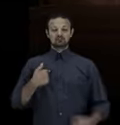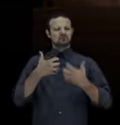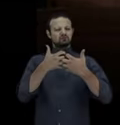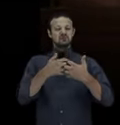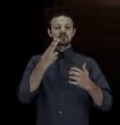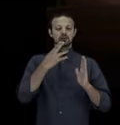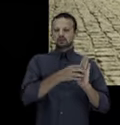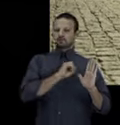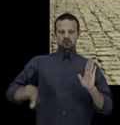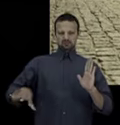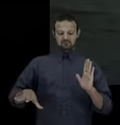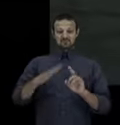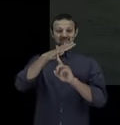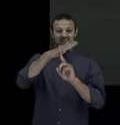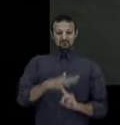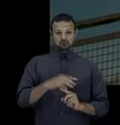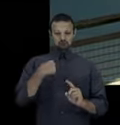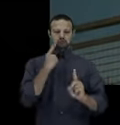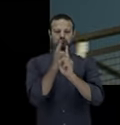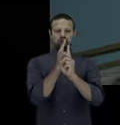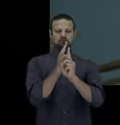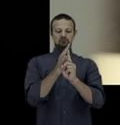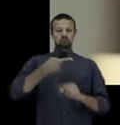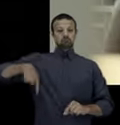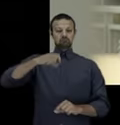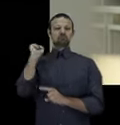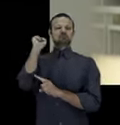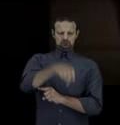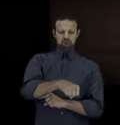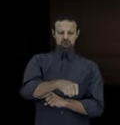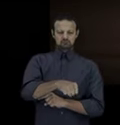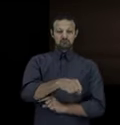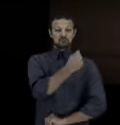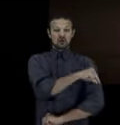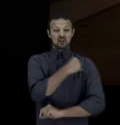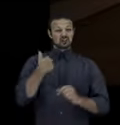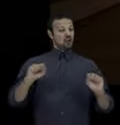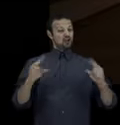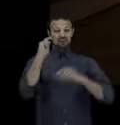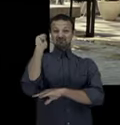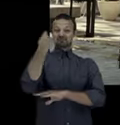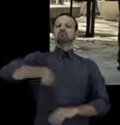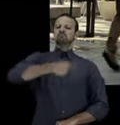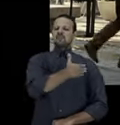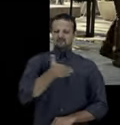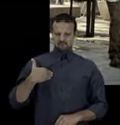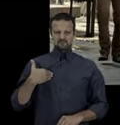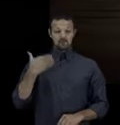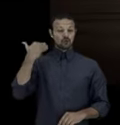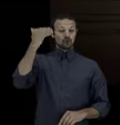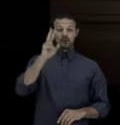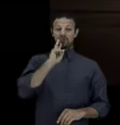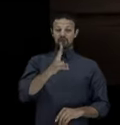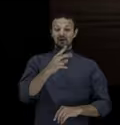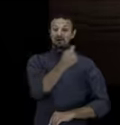Lucho para dejar atrás el miedo. Yo contra la discriminación. Vamos a ganar. Queremos encontrar una vacuna definitiva.